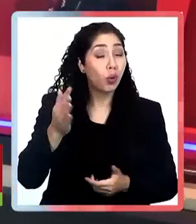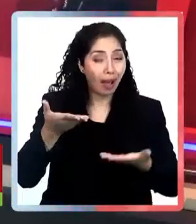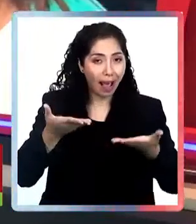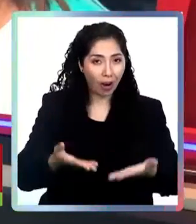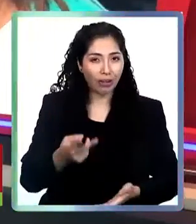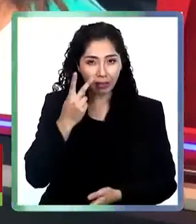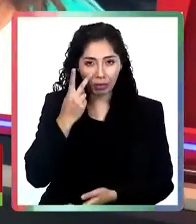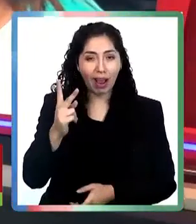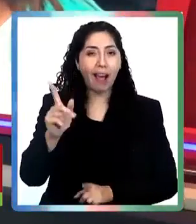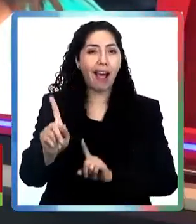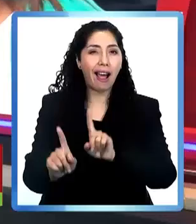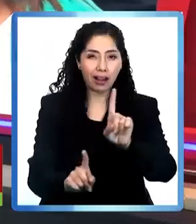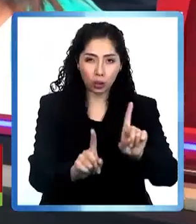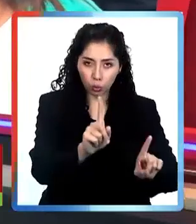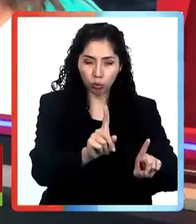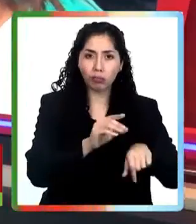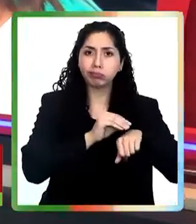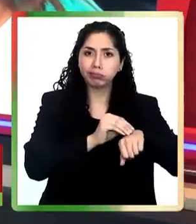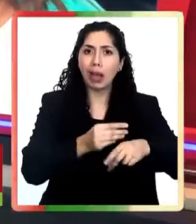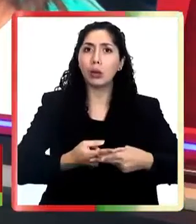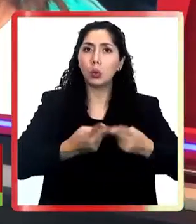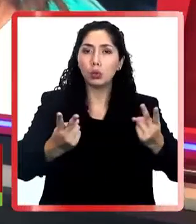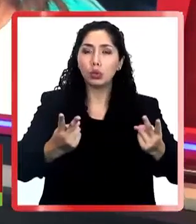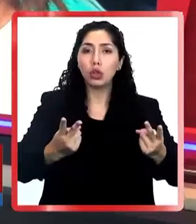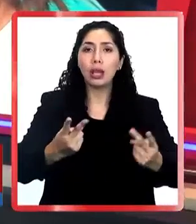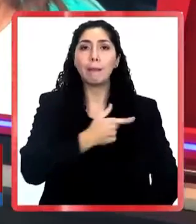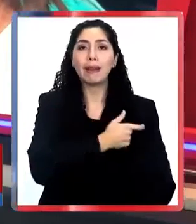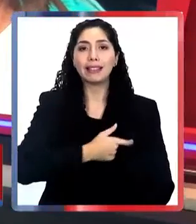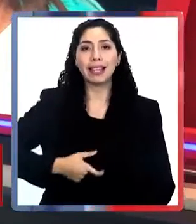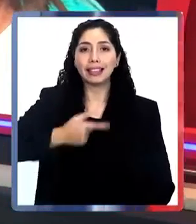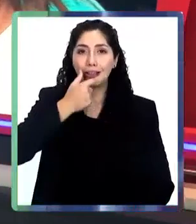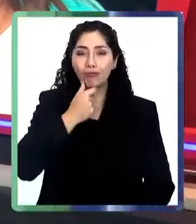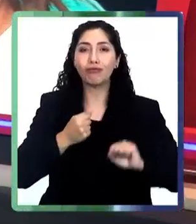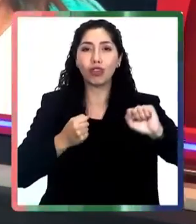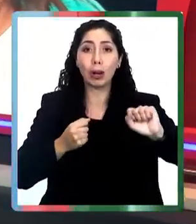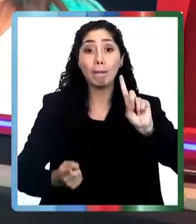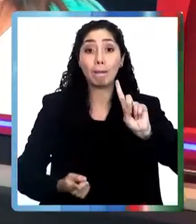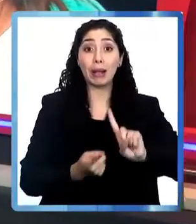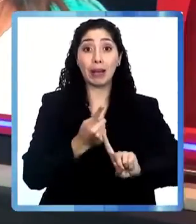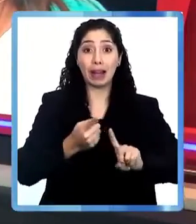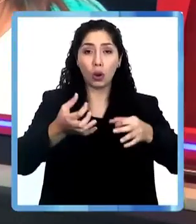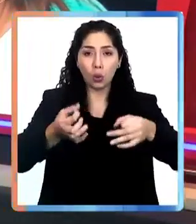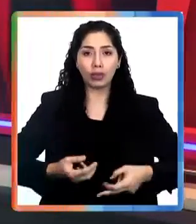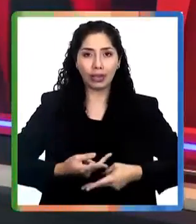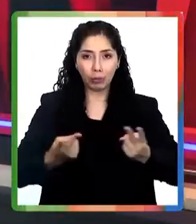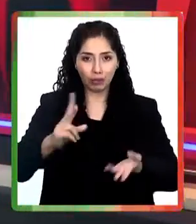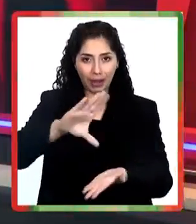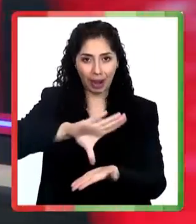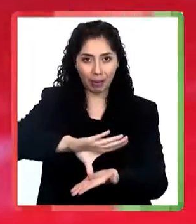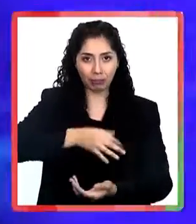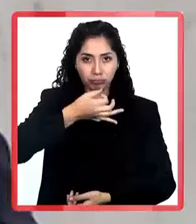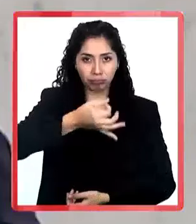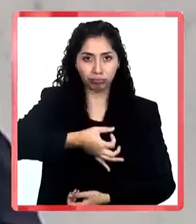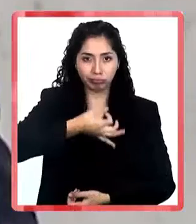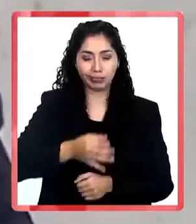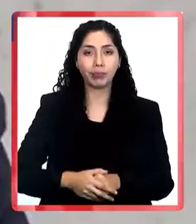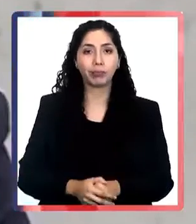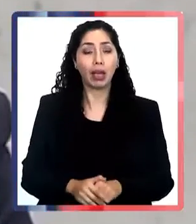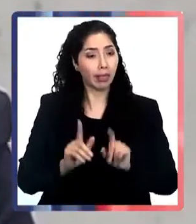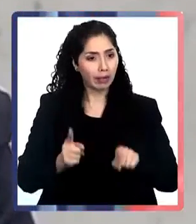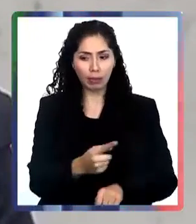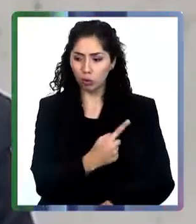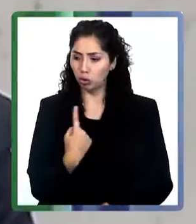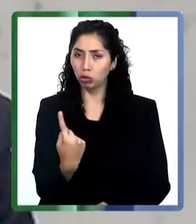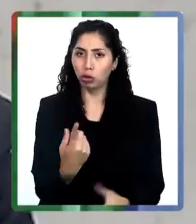vamos a repasar algunos de los anuncios del presidente gabriel boric en su primera cuenta pública al país debemos